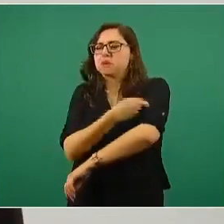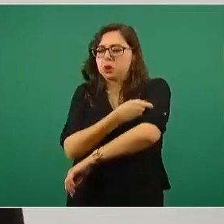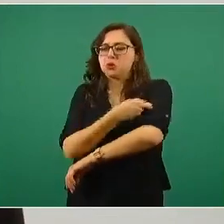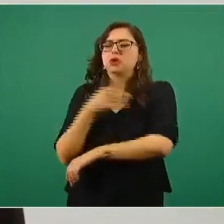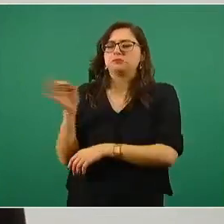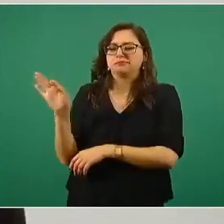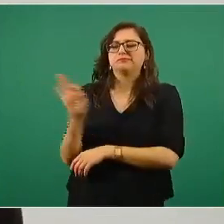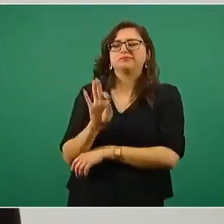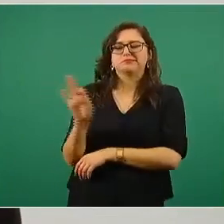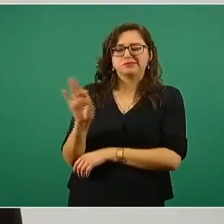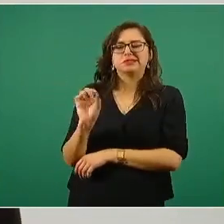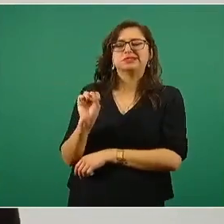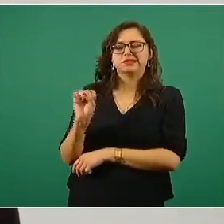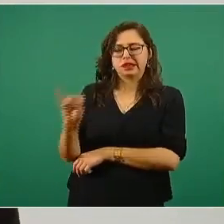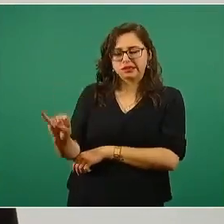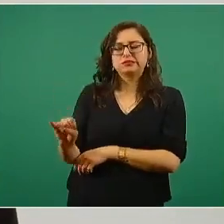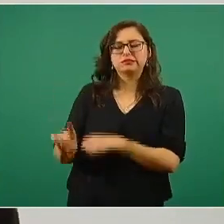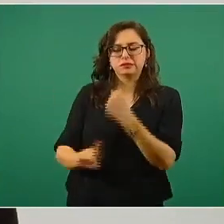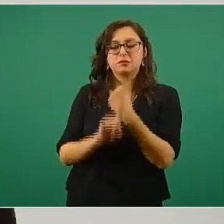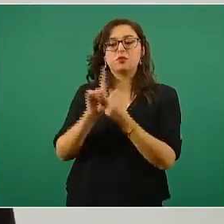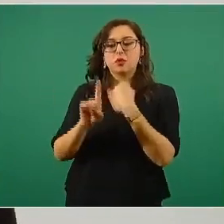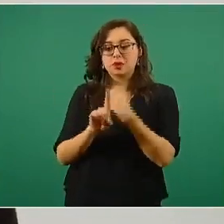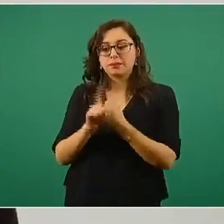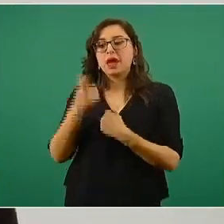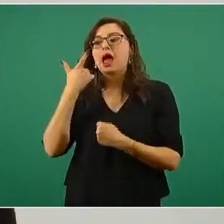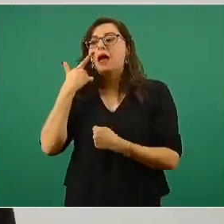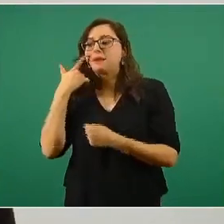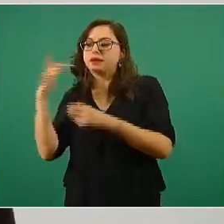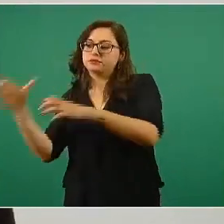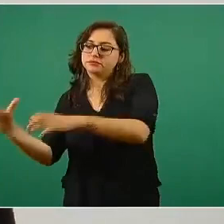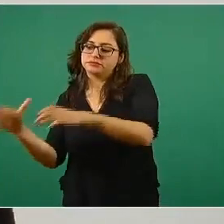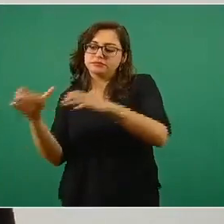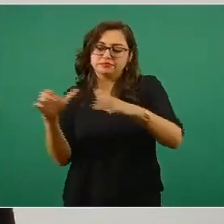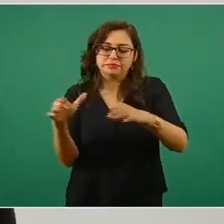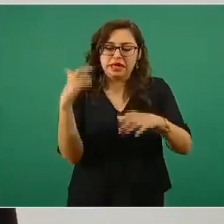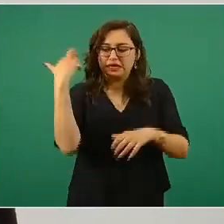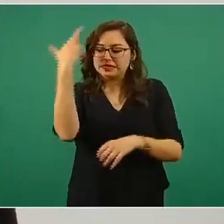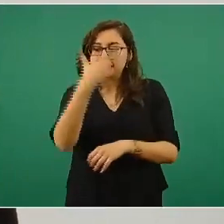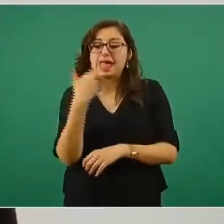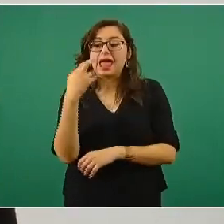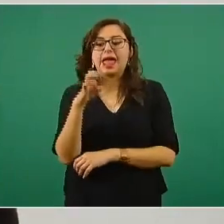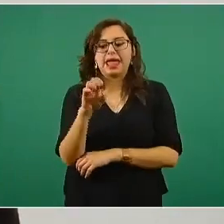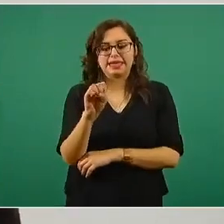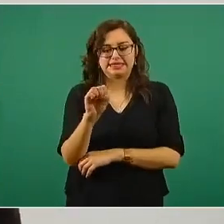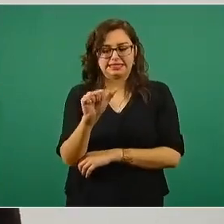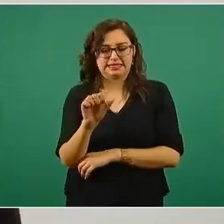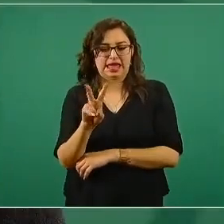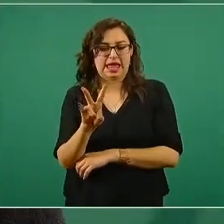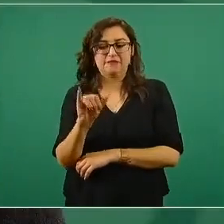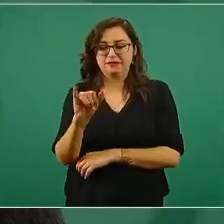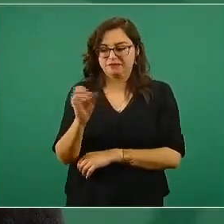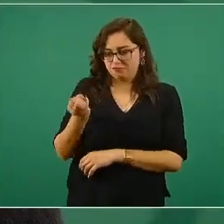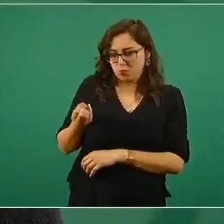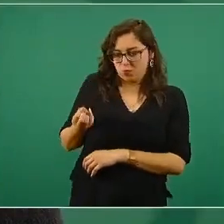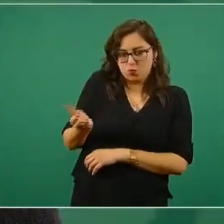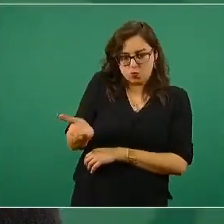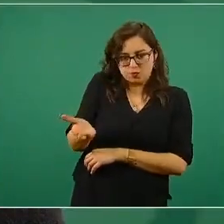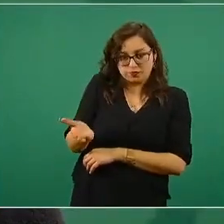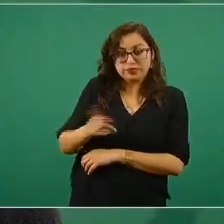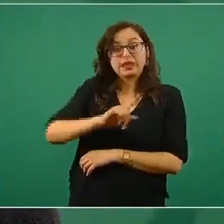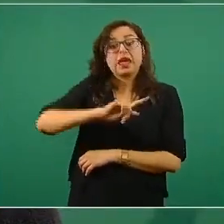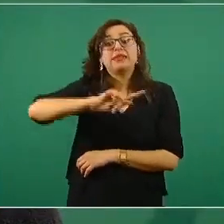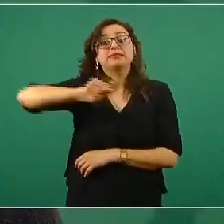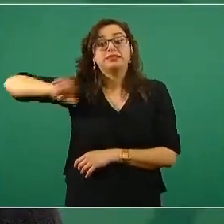de que esta vacuna la produzca, entonces se clasifica de manera inicial con un ESAVI. Dependiendo ya entonces de el